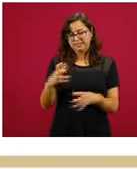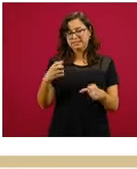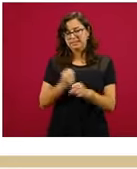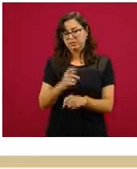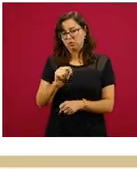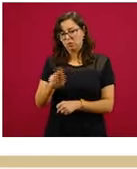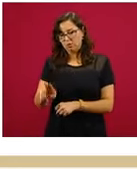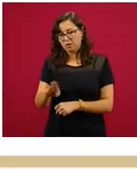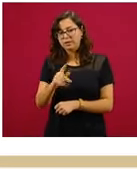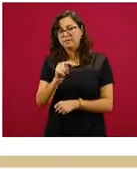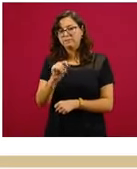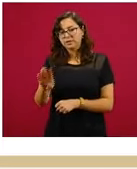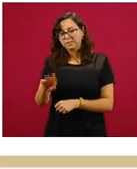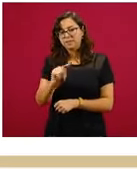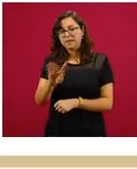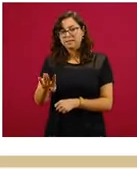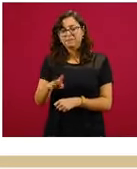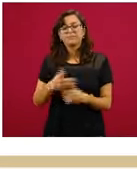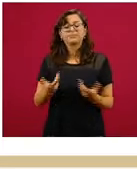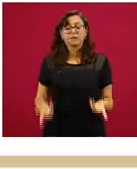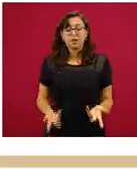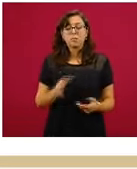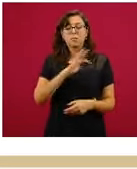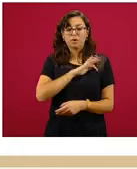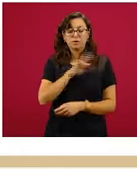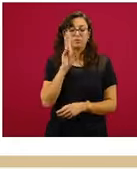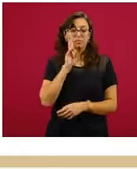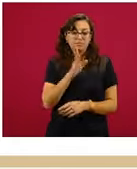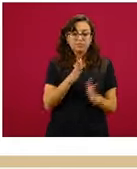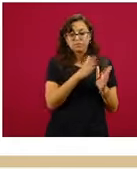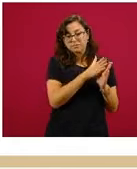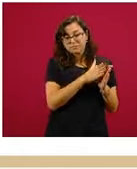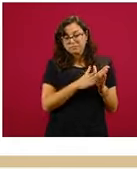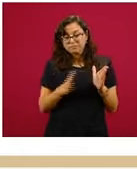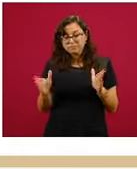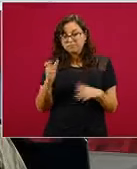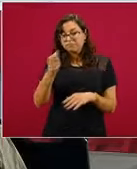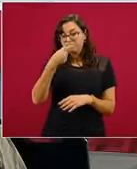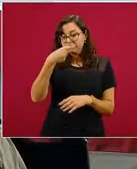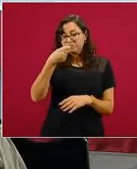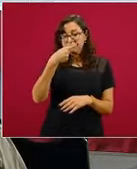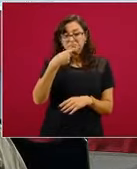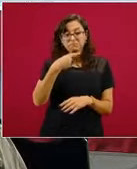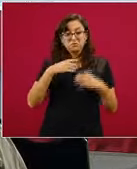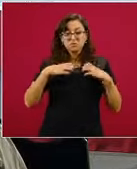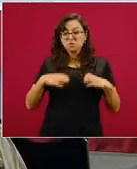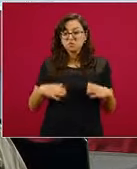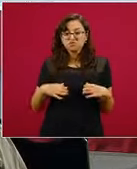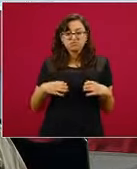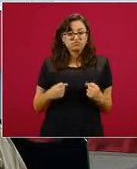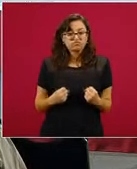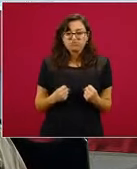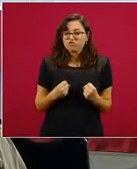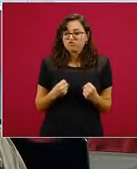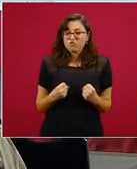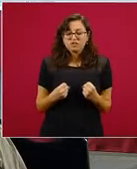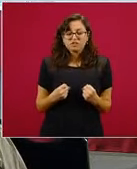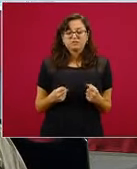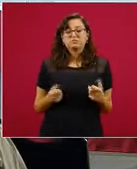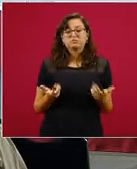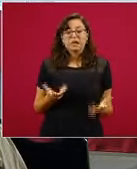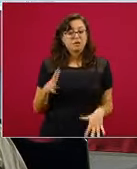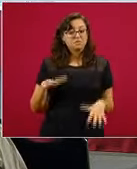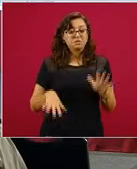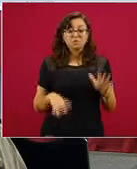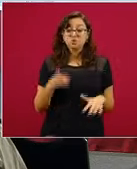la plataforma, y con la plataforma tenemos farmacoresistencia, y los farmacoresistentes, las tuberculosis farmacoresistentes tardan hasta